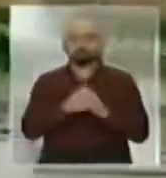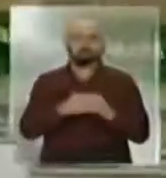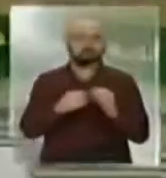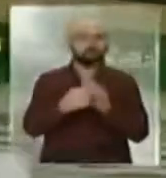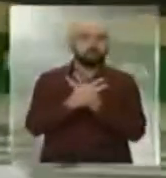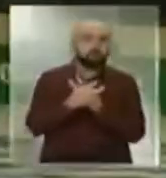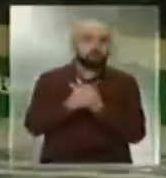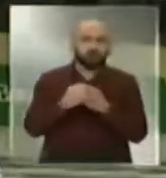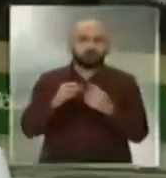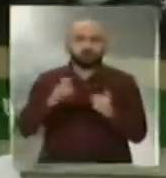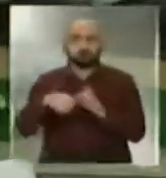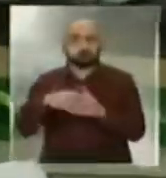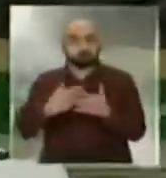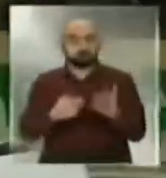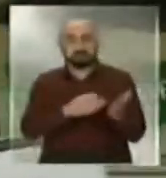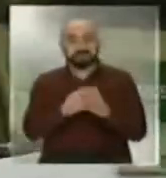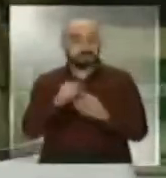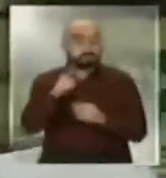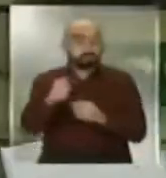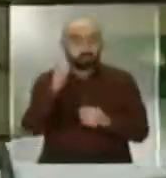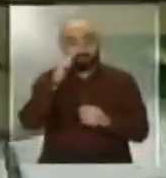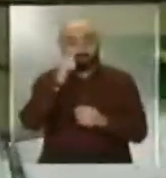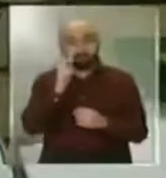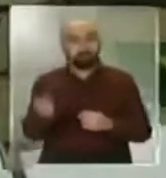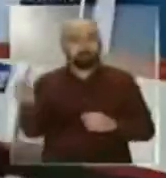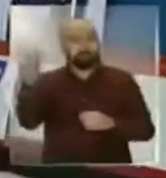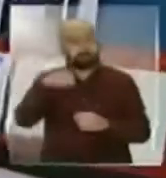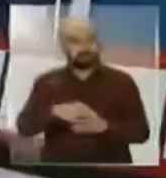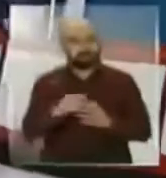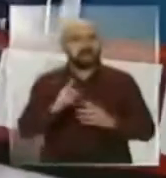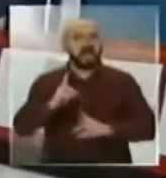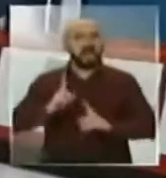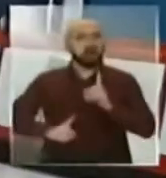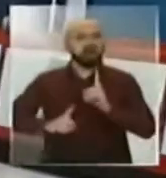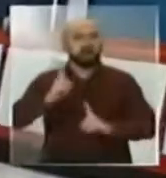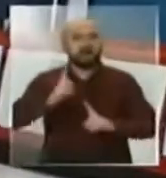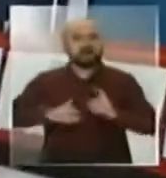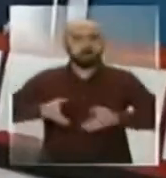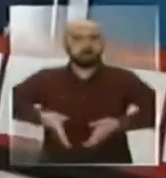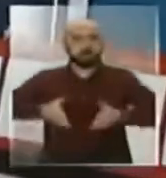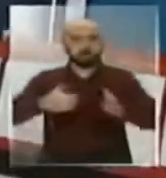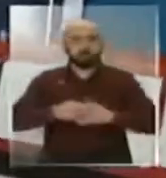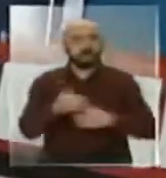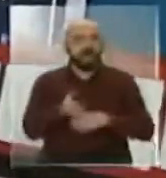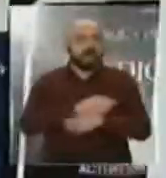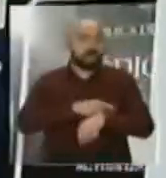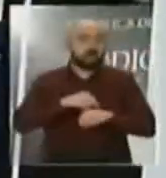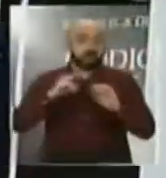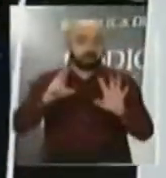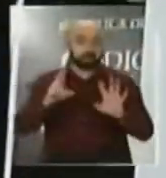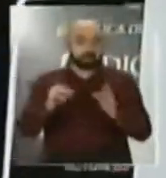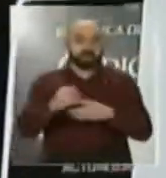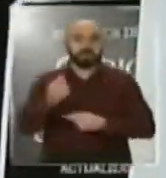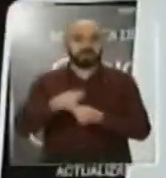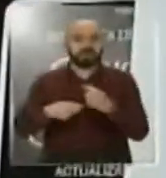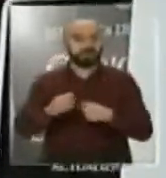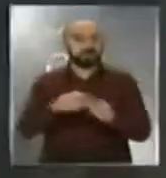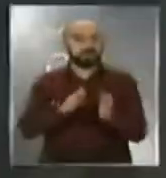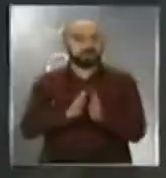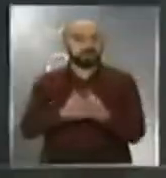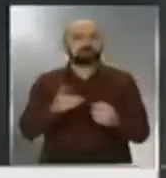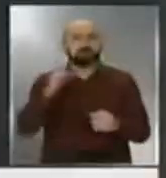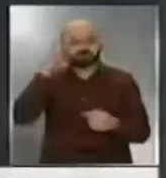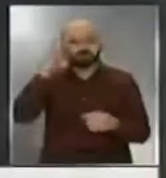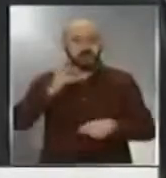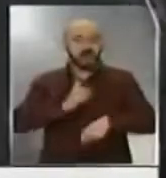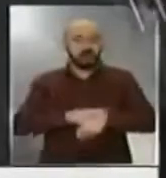cloro. Sergio Venegas llega todos los días al Paseo Ahumada antes de las 8 a vender sus libros. Él sabe cuál es el